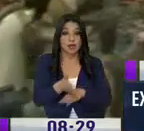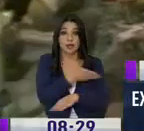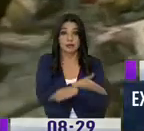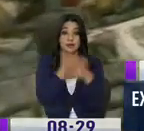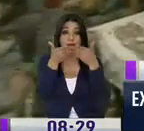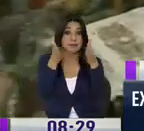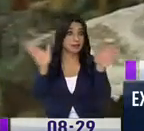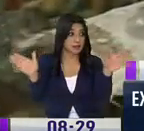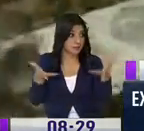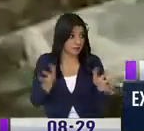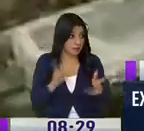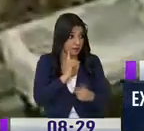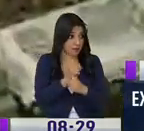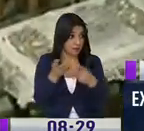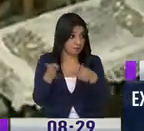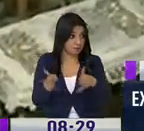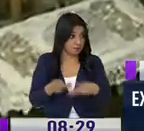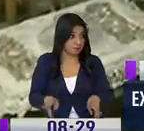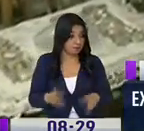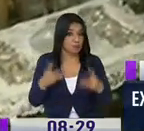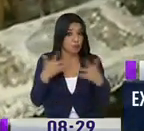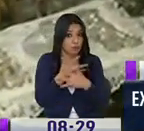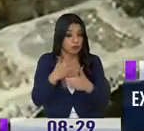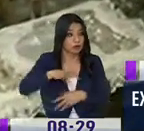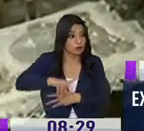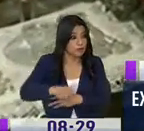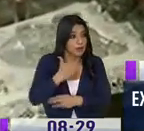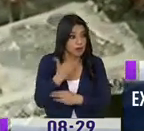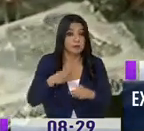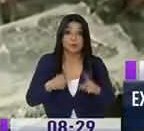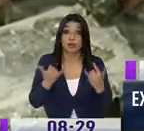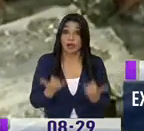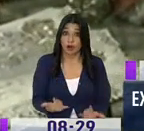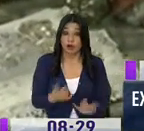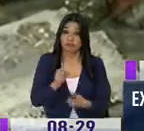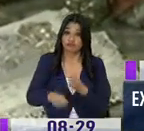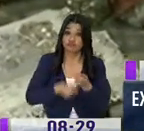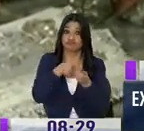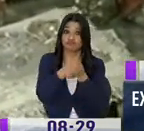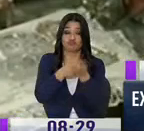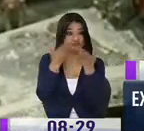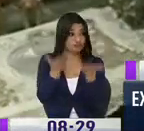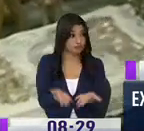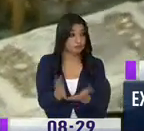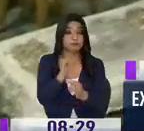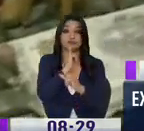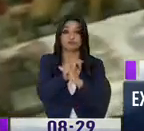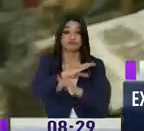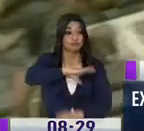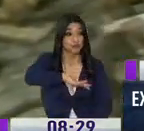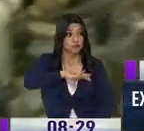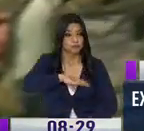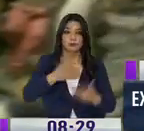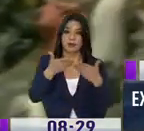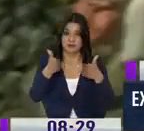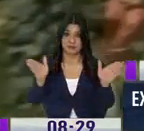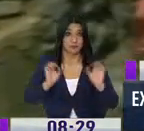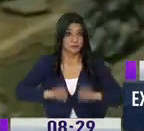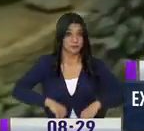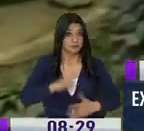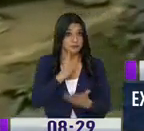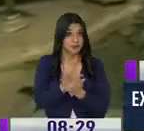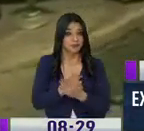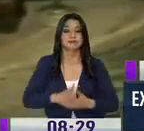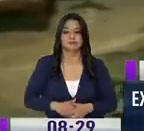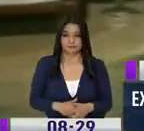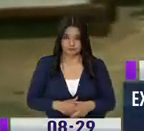abierto este Belén al público por el temor de que se roben algunas piezas, pero ahora con el apoyo de ustedes como institución municipal, ahora lo pueden hacer.